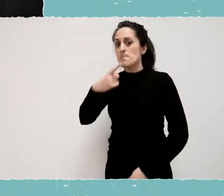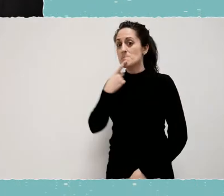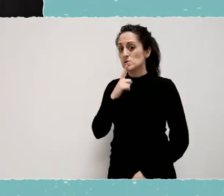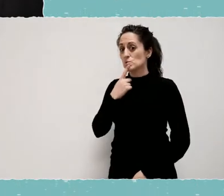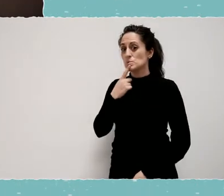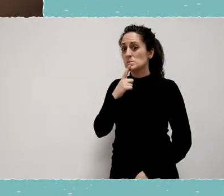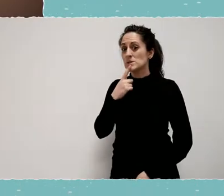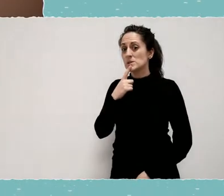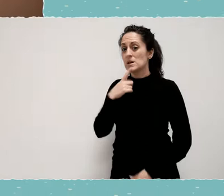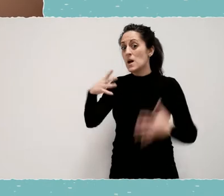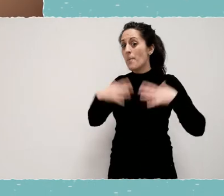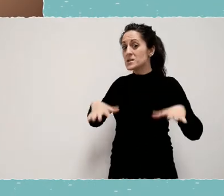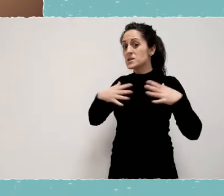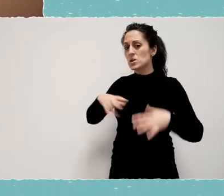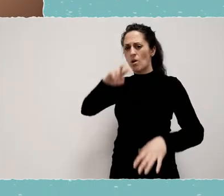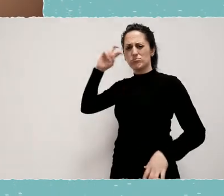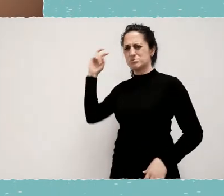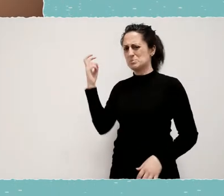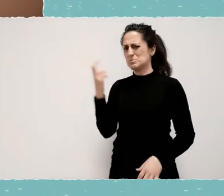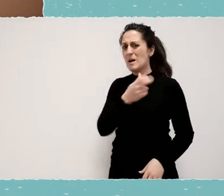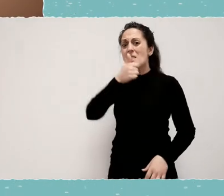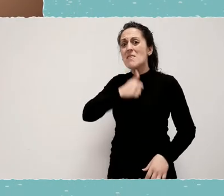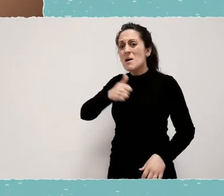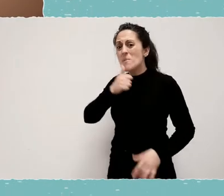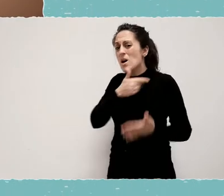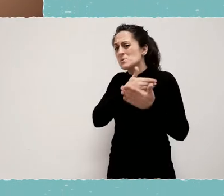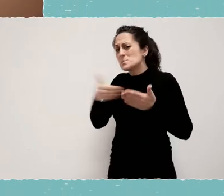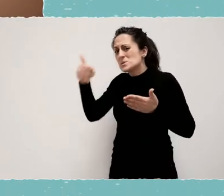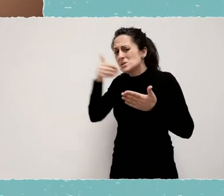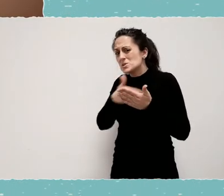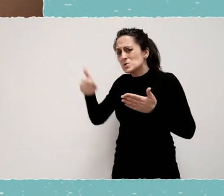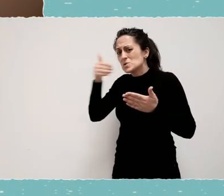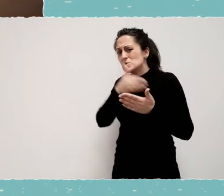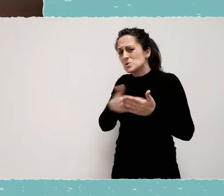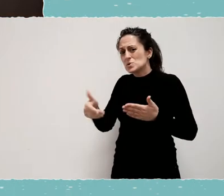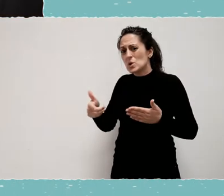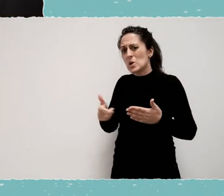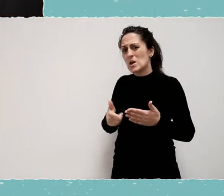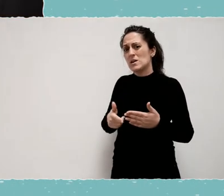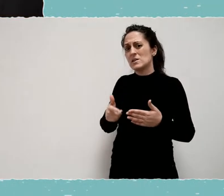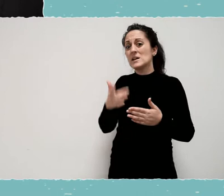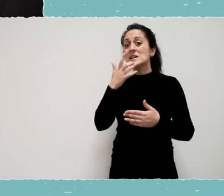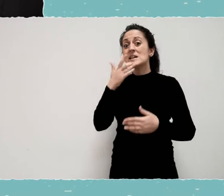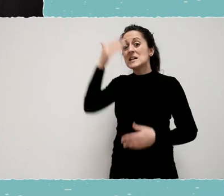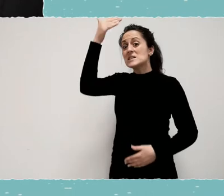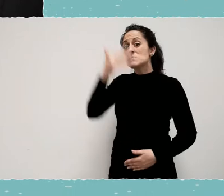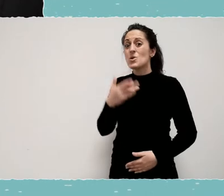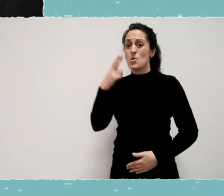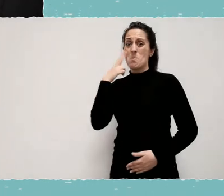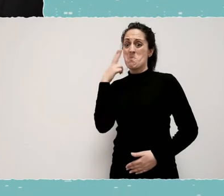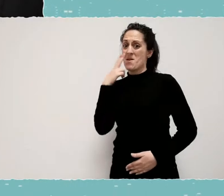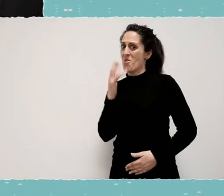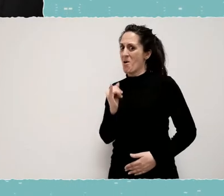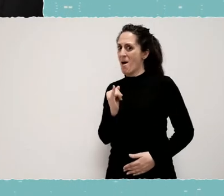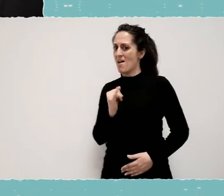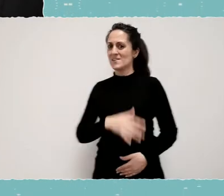Fíxose presumida, tiña vestidos a centos, zapatos varios milleiros, era o terror dos espellos. La,